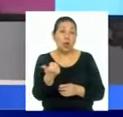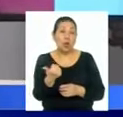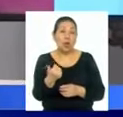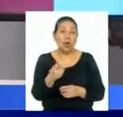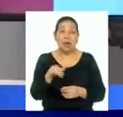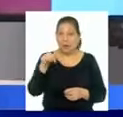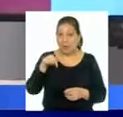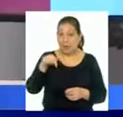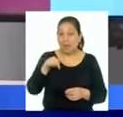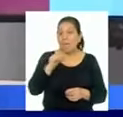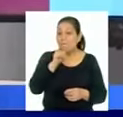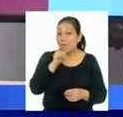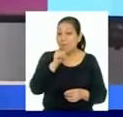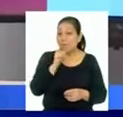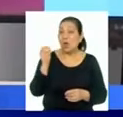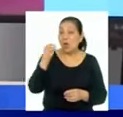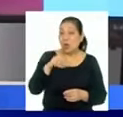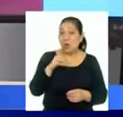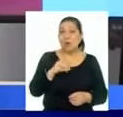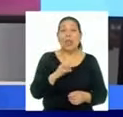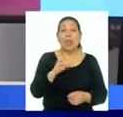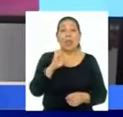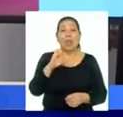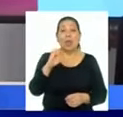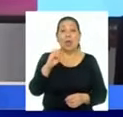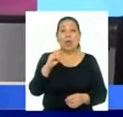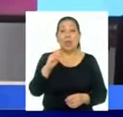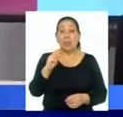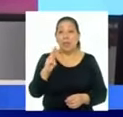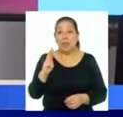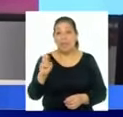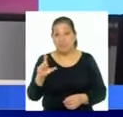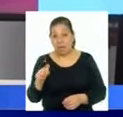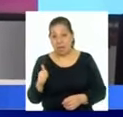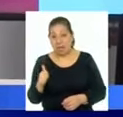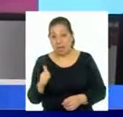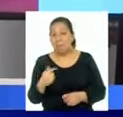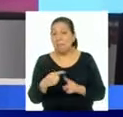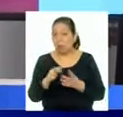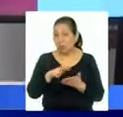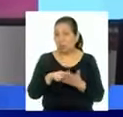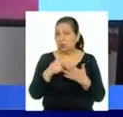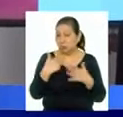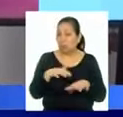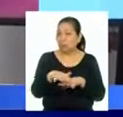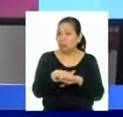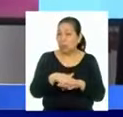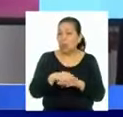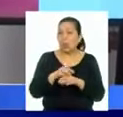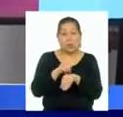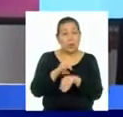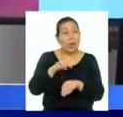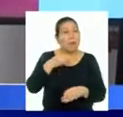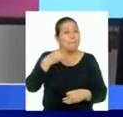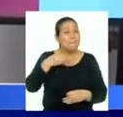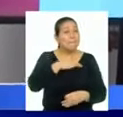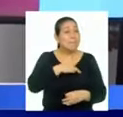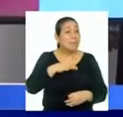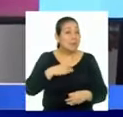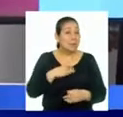peruano tenía pendiente otro caso, que es el caso Ecoteva, y que es el que finalmente se ha aprobado en Consejo de Ministros y que